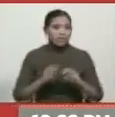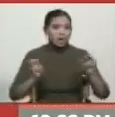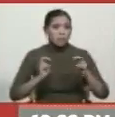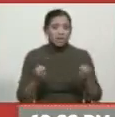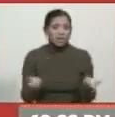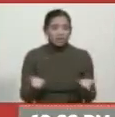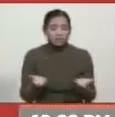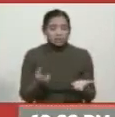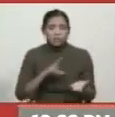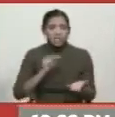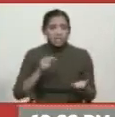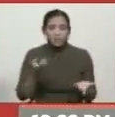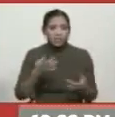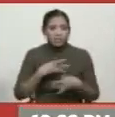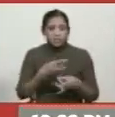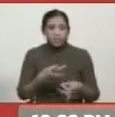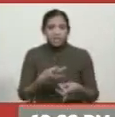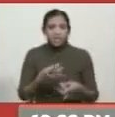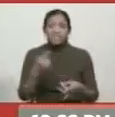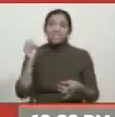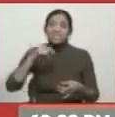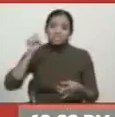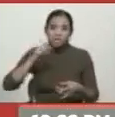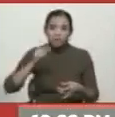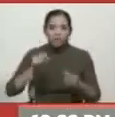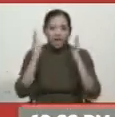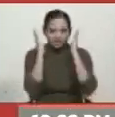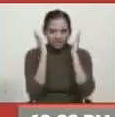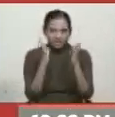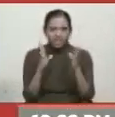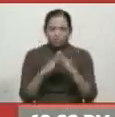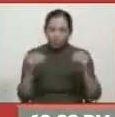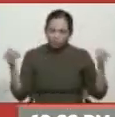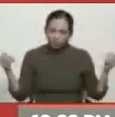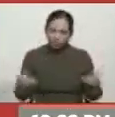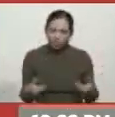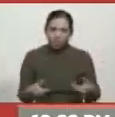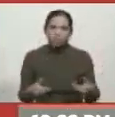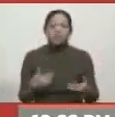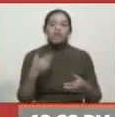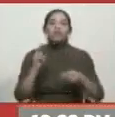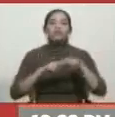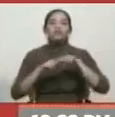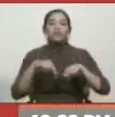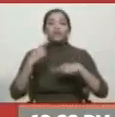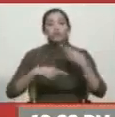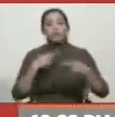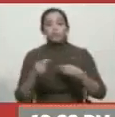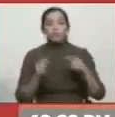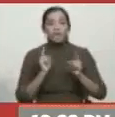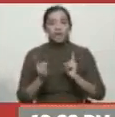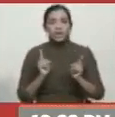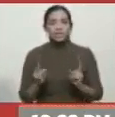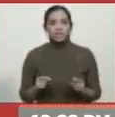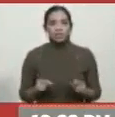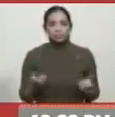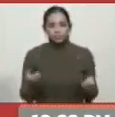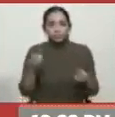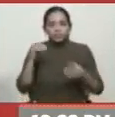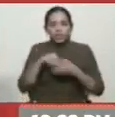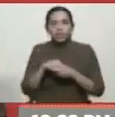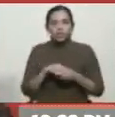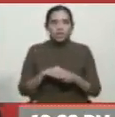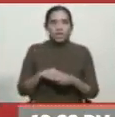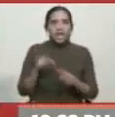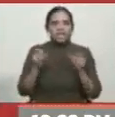que atender y poner todo el empeño en construir la revolución, porque a veces uno desde lo interno, porque la